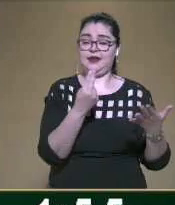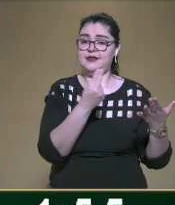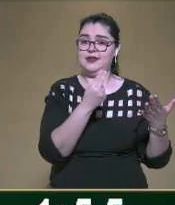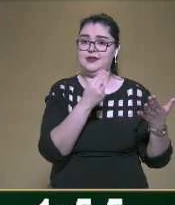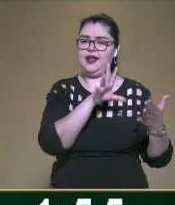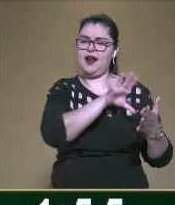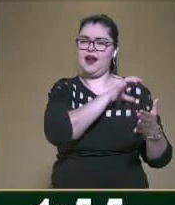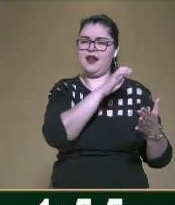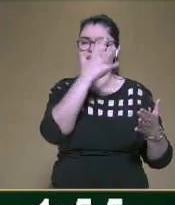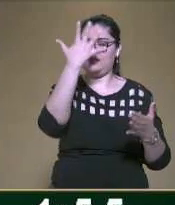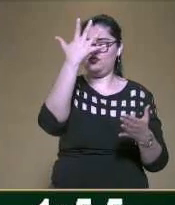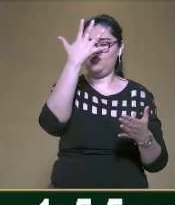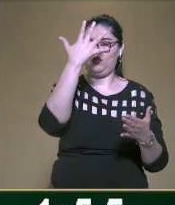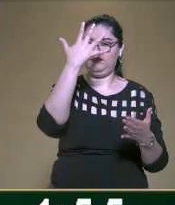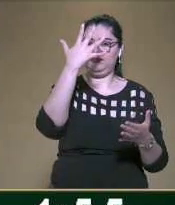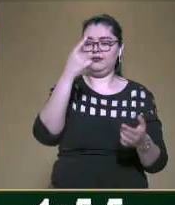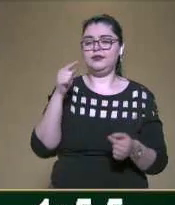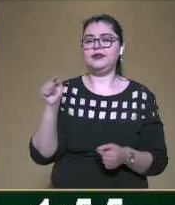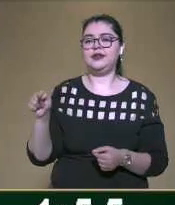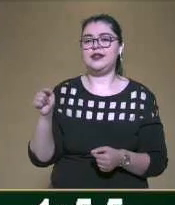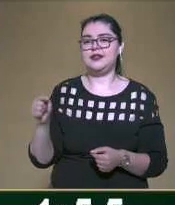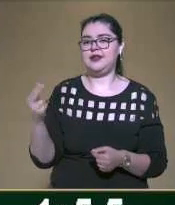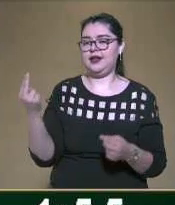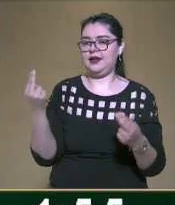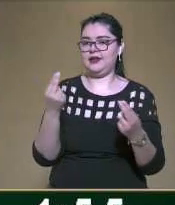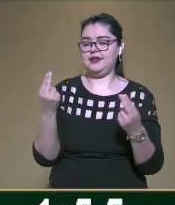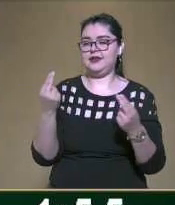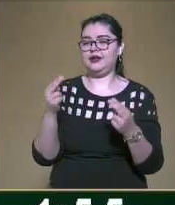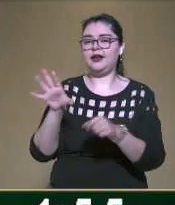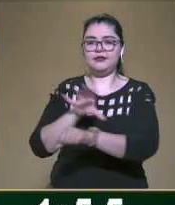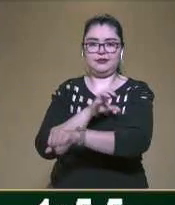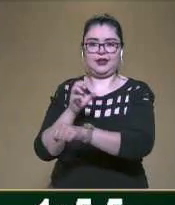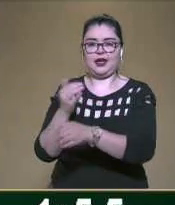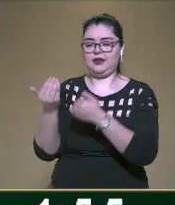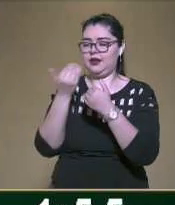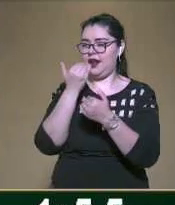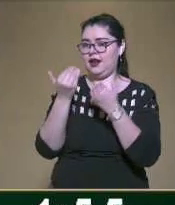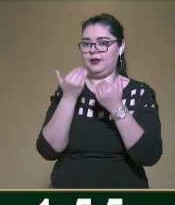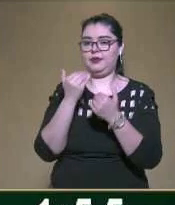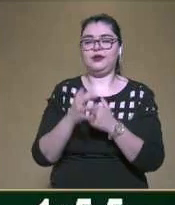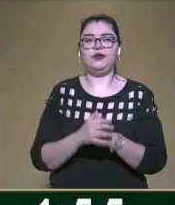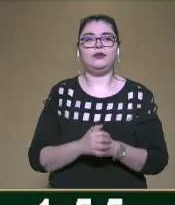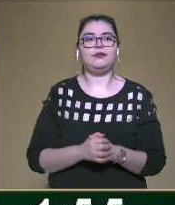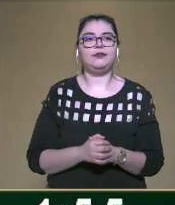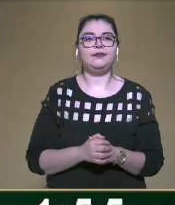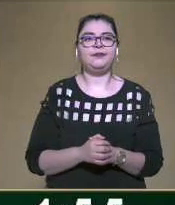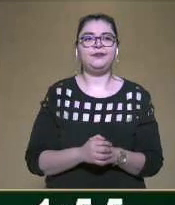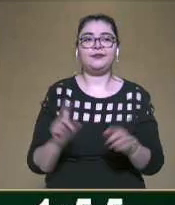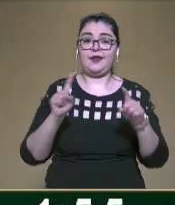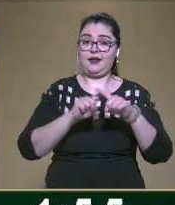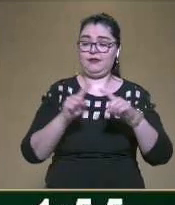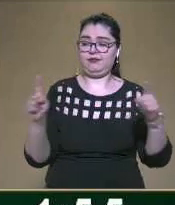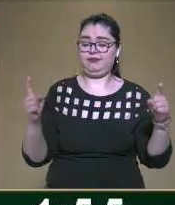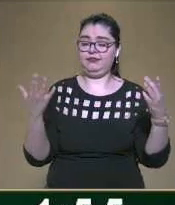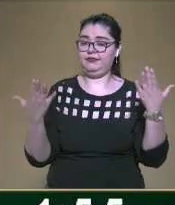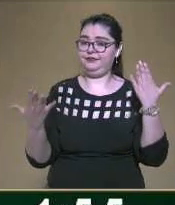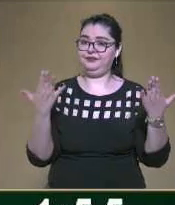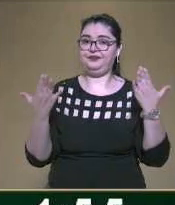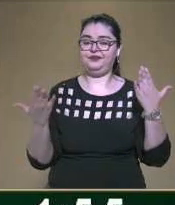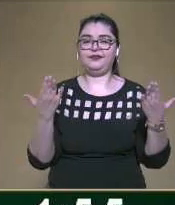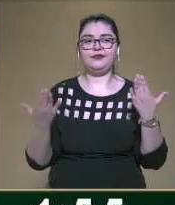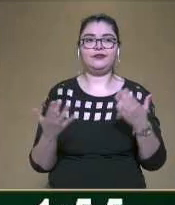que la obtienen a través del sol. ¿Ok? Heterótrofos, energía química, mientras que